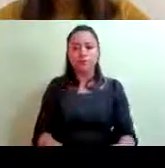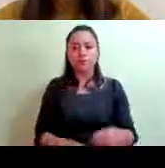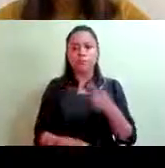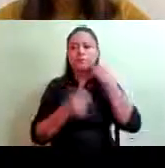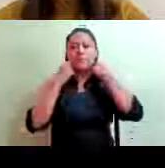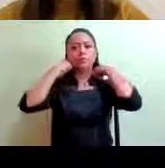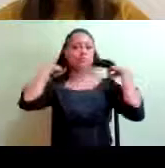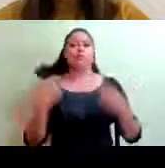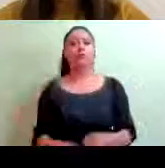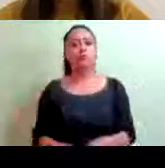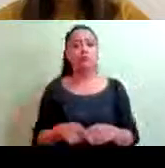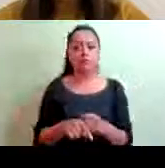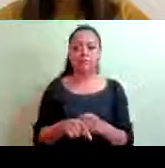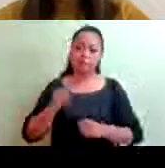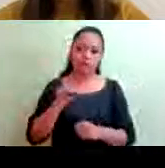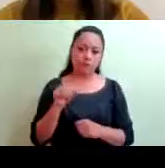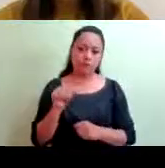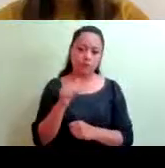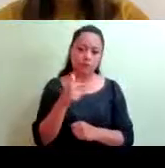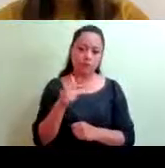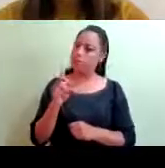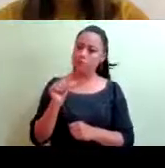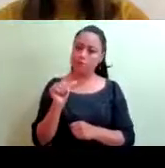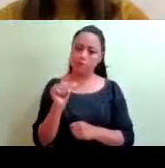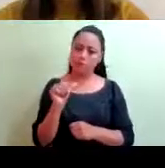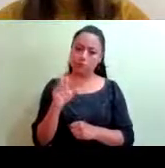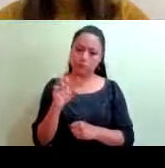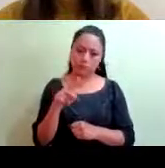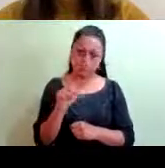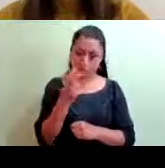ciudad. Así está, digamos, en su estado natural.